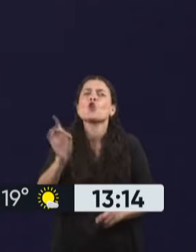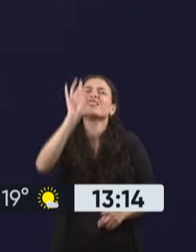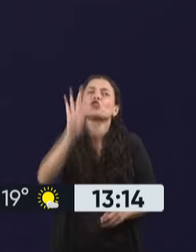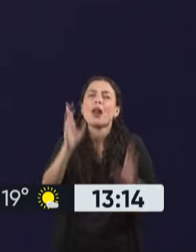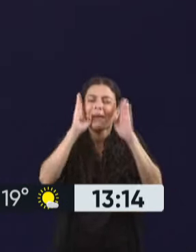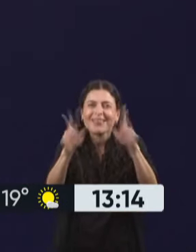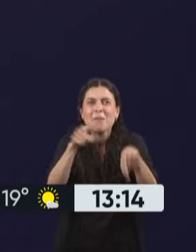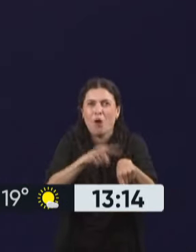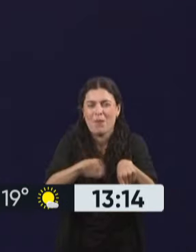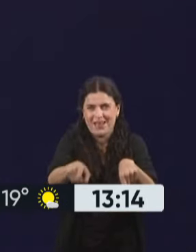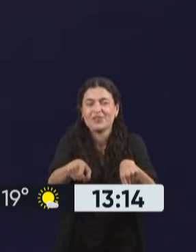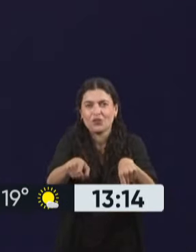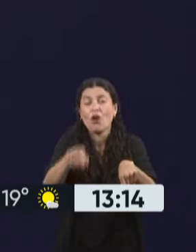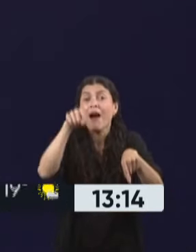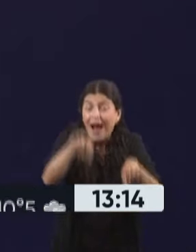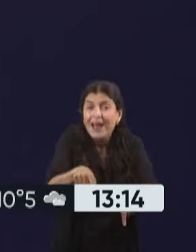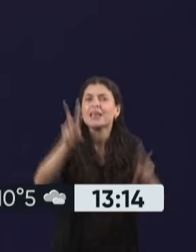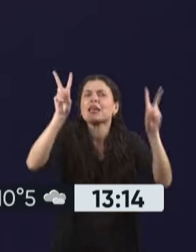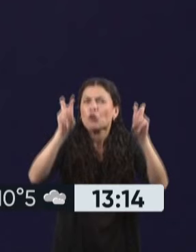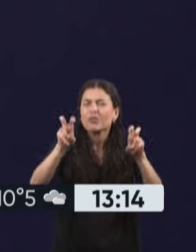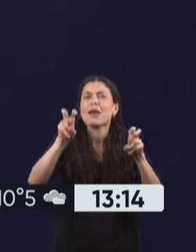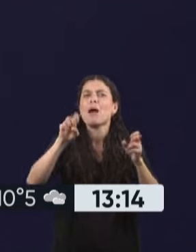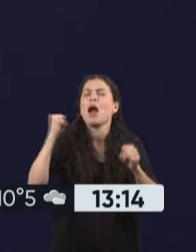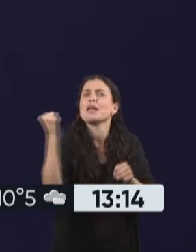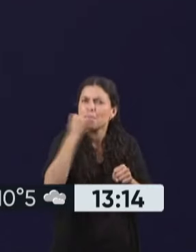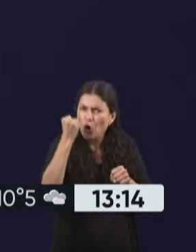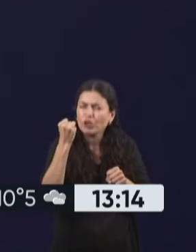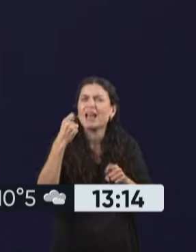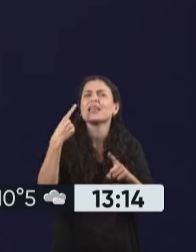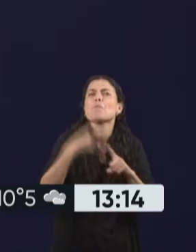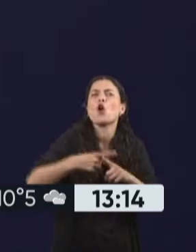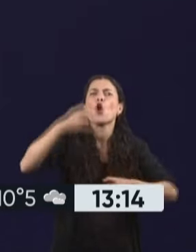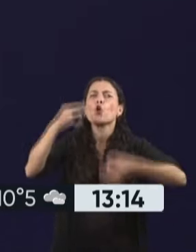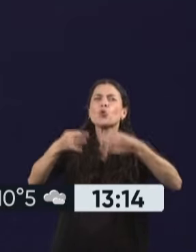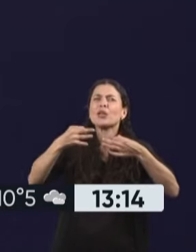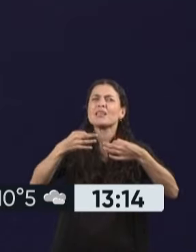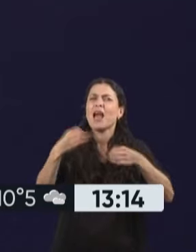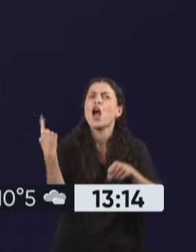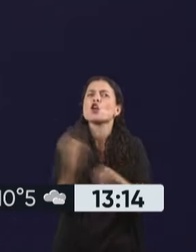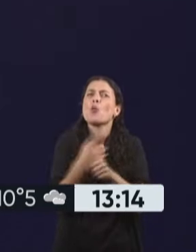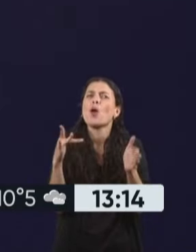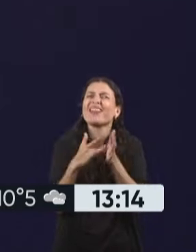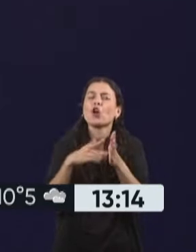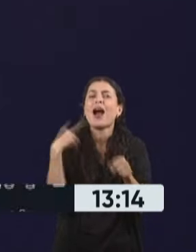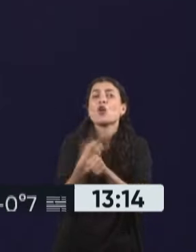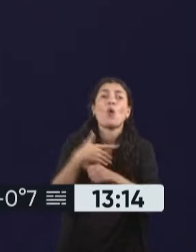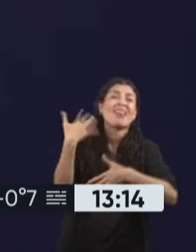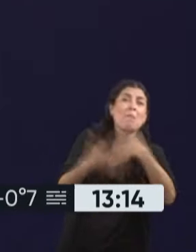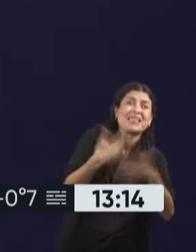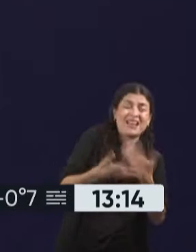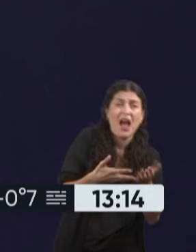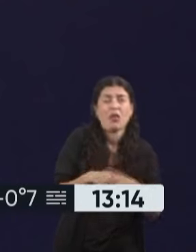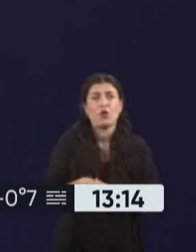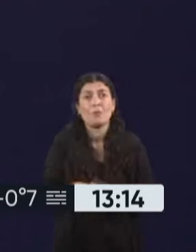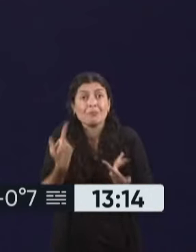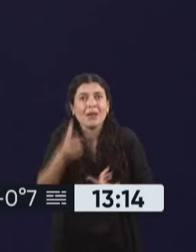que yo te estoy diciendo, que había un tema ahí, un tecnicismo jurídico que al asesor Caputo, que para eso